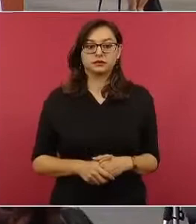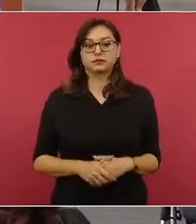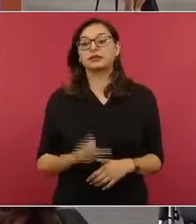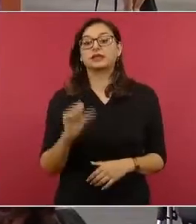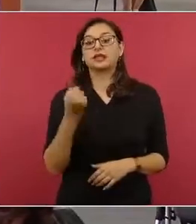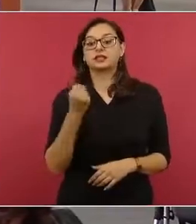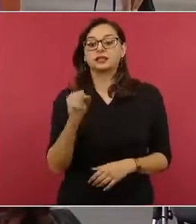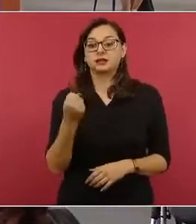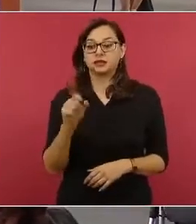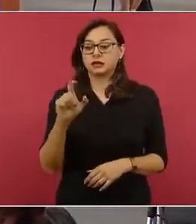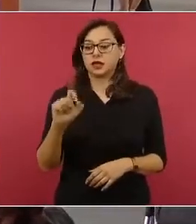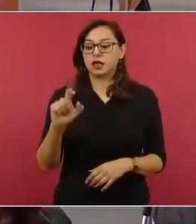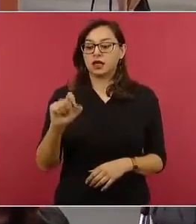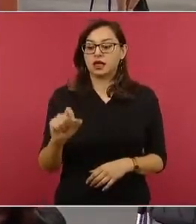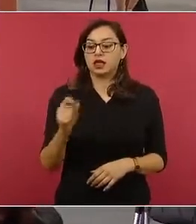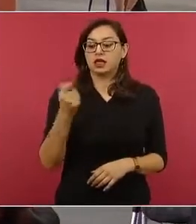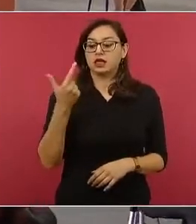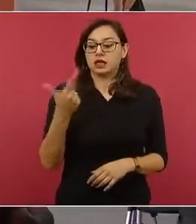Septiembre 27,